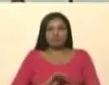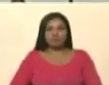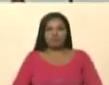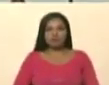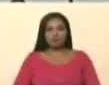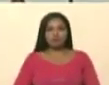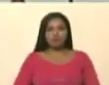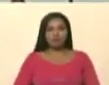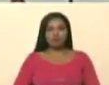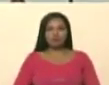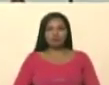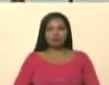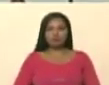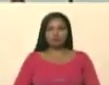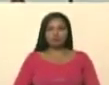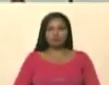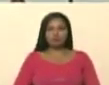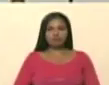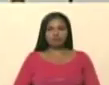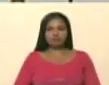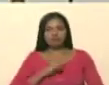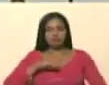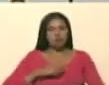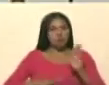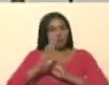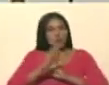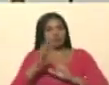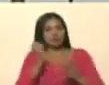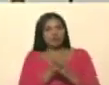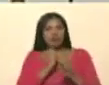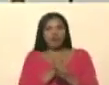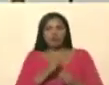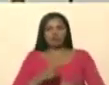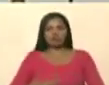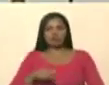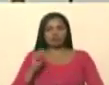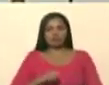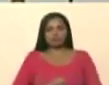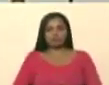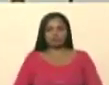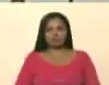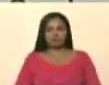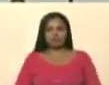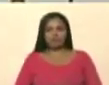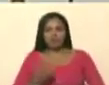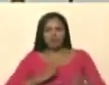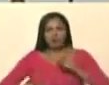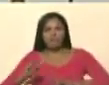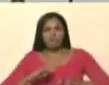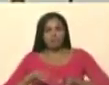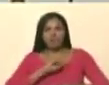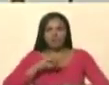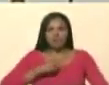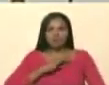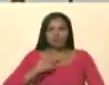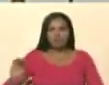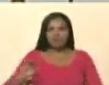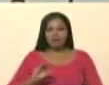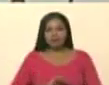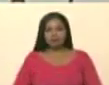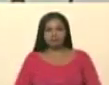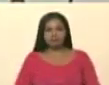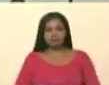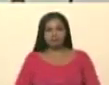seguir nosotros creciendo trabajando perseverando con amor por nuestro país con amor